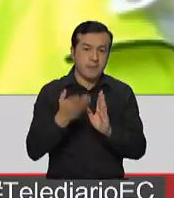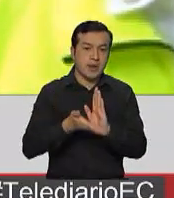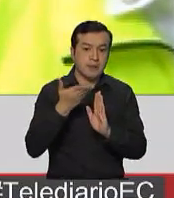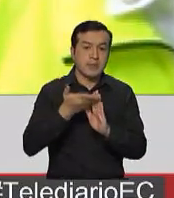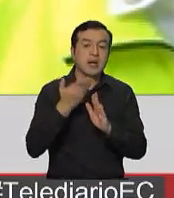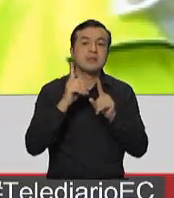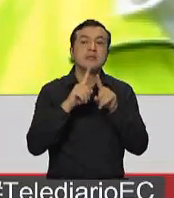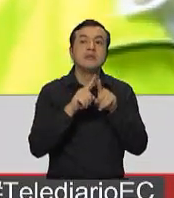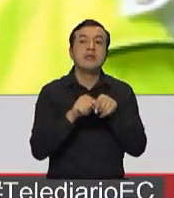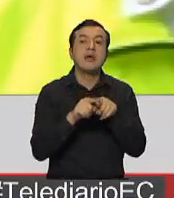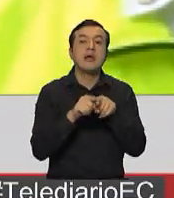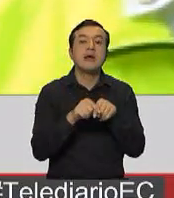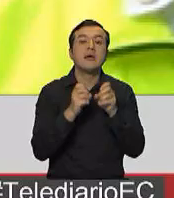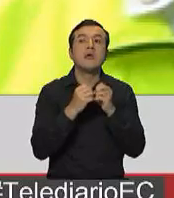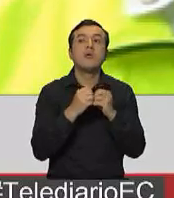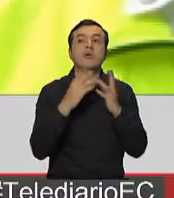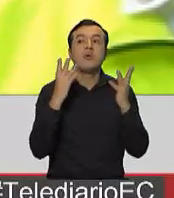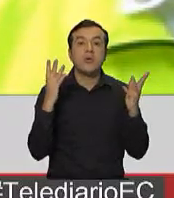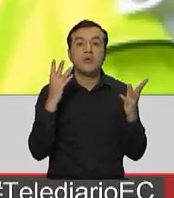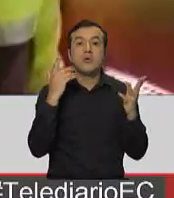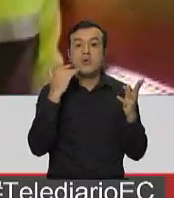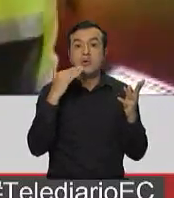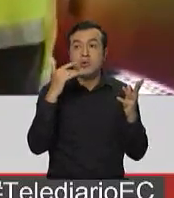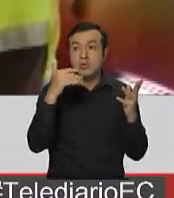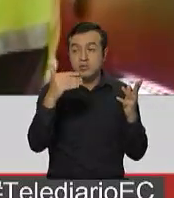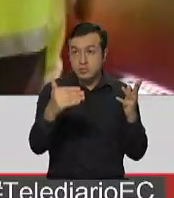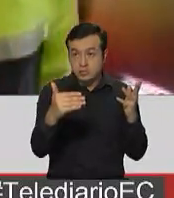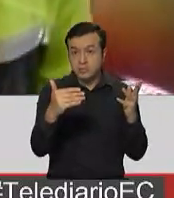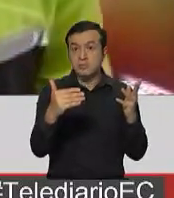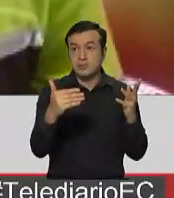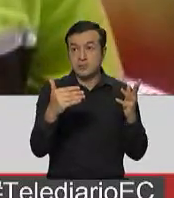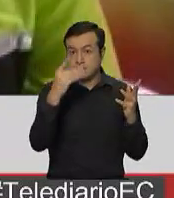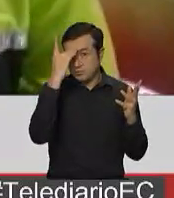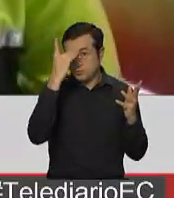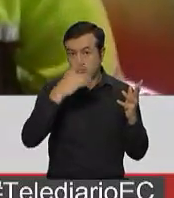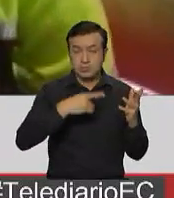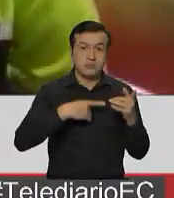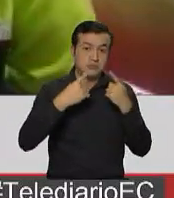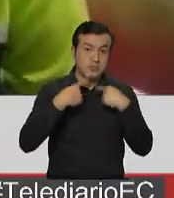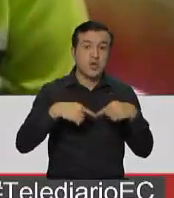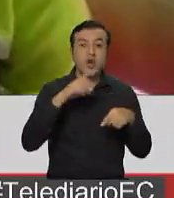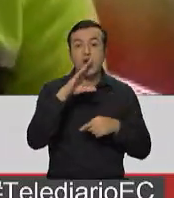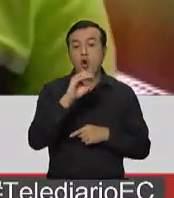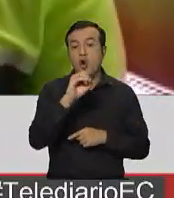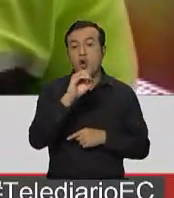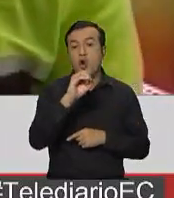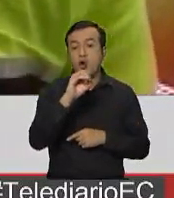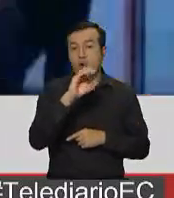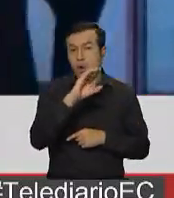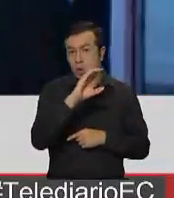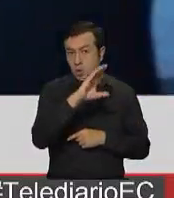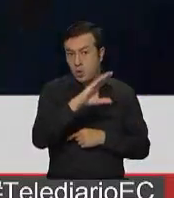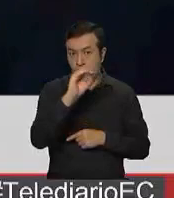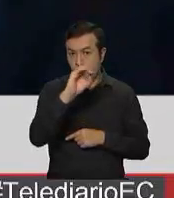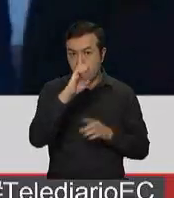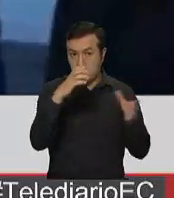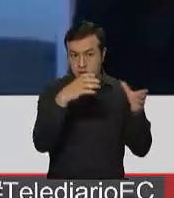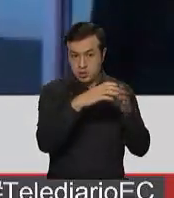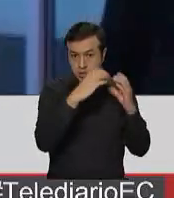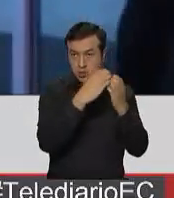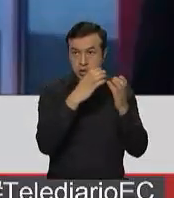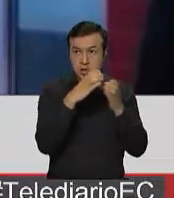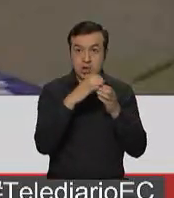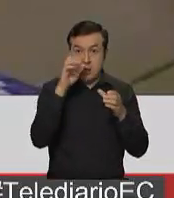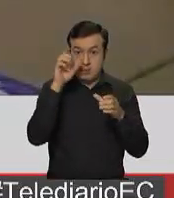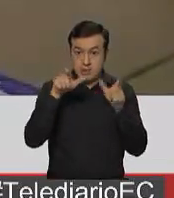la demanda que exista en el transcurso de los días. Como parte de las medidas emitidas por el COE Nacional en el terminal terrestre, se tomará la temperatura